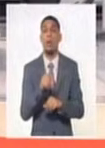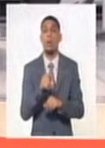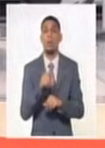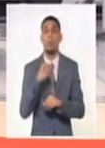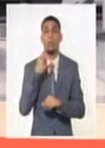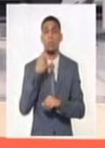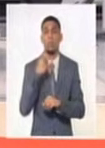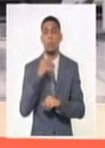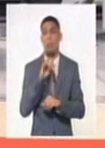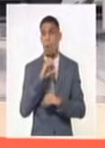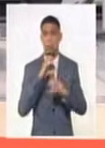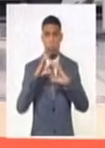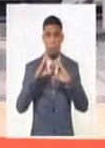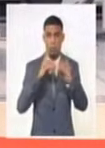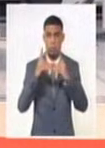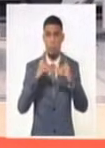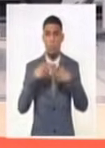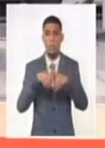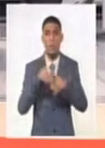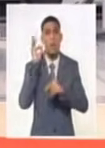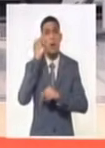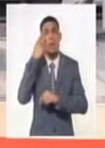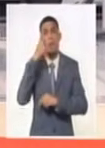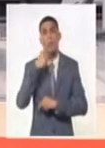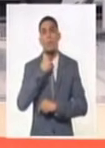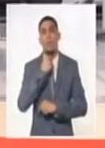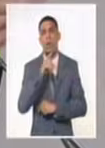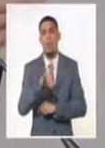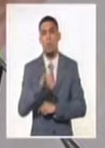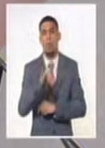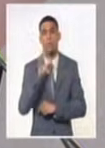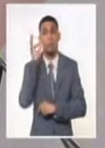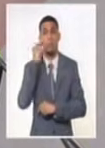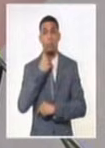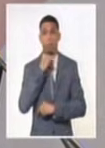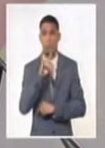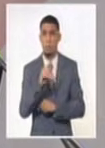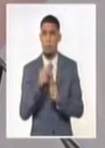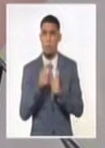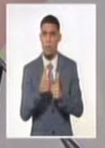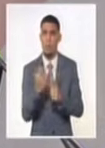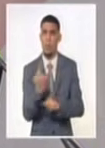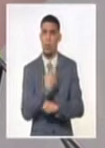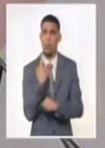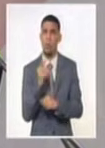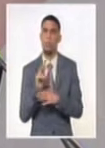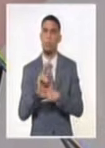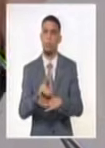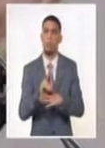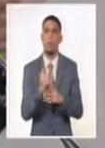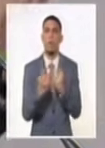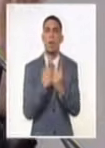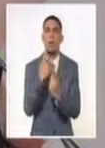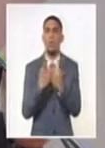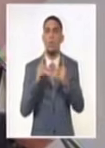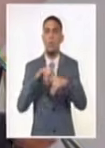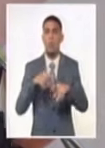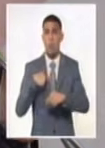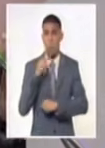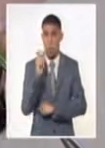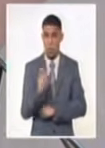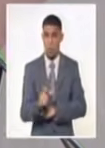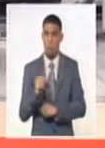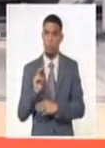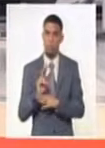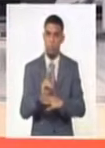nos mantenemos muy al tanto, ellos participan con nosotros en todos los espacios. Nosotros hemos ido a algunas universidades, yo personalmente, pero también otras de nuestras autoridades.